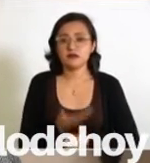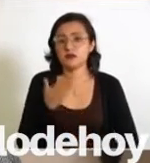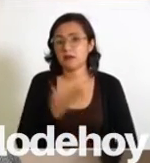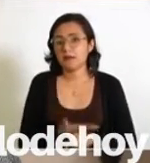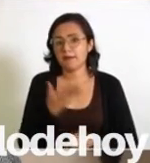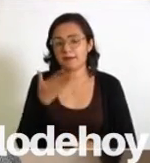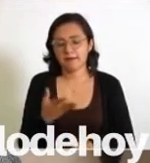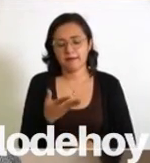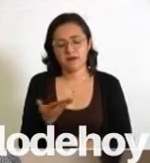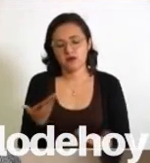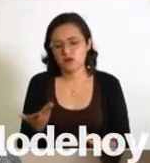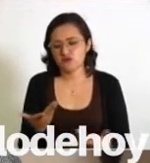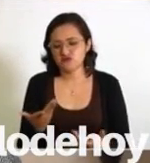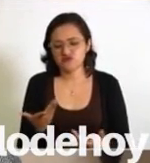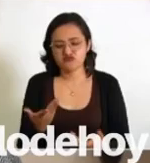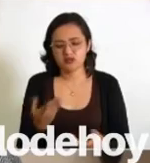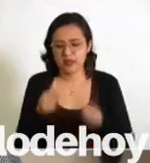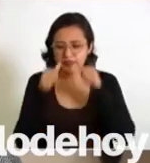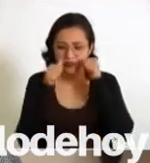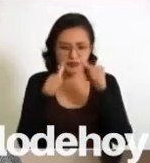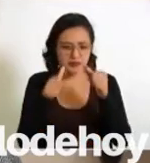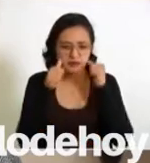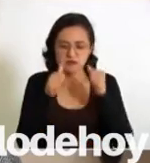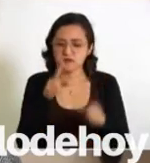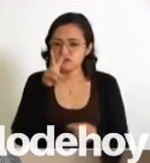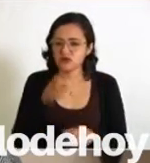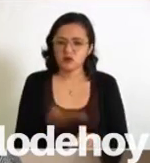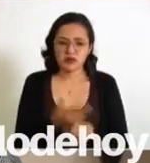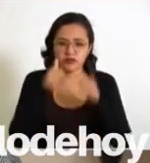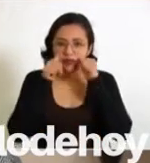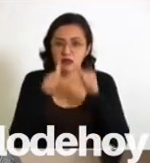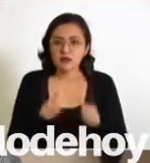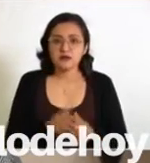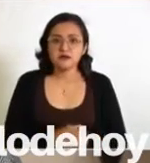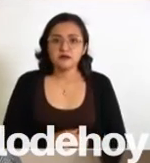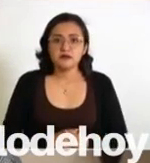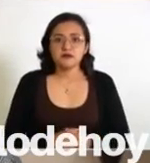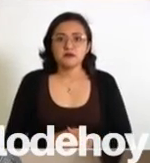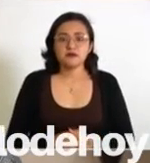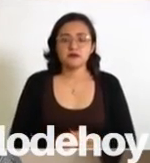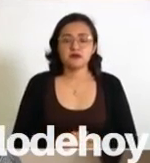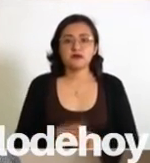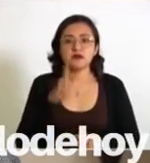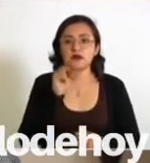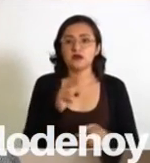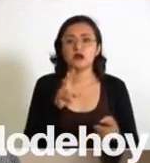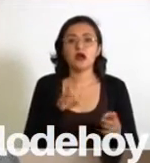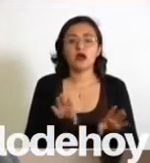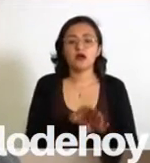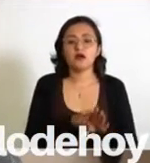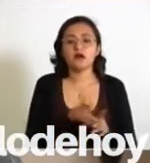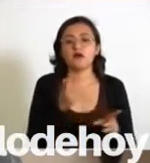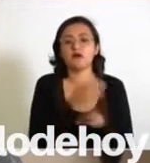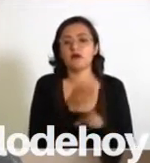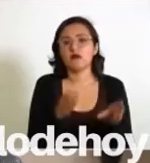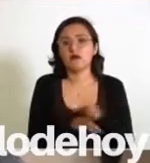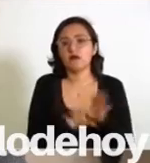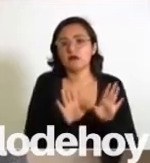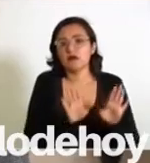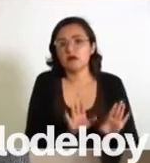activas muy activas y no detenidas en cosas